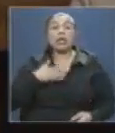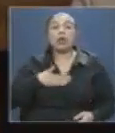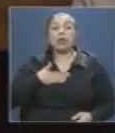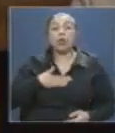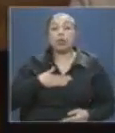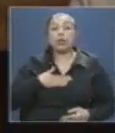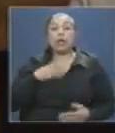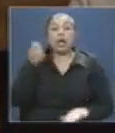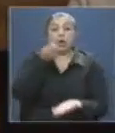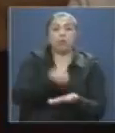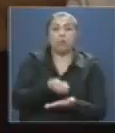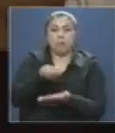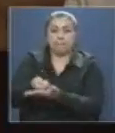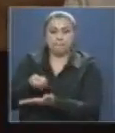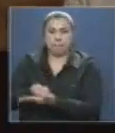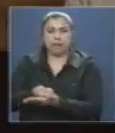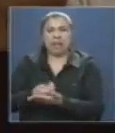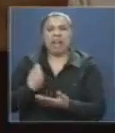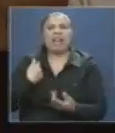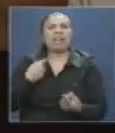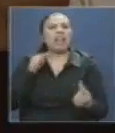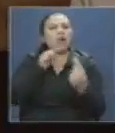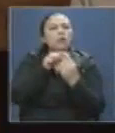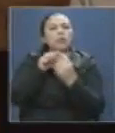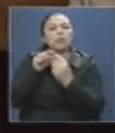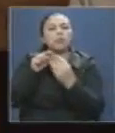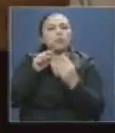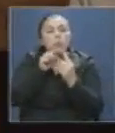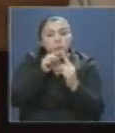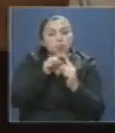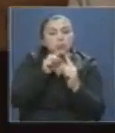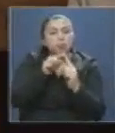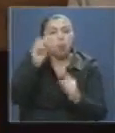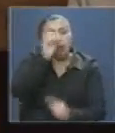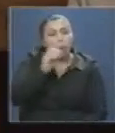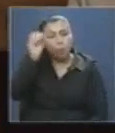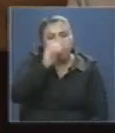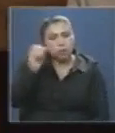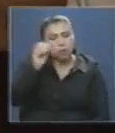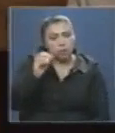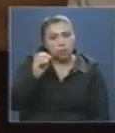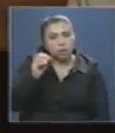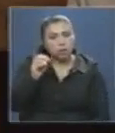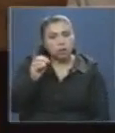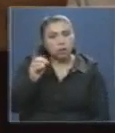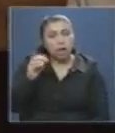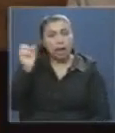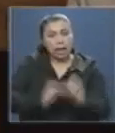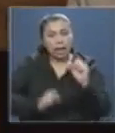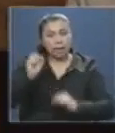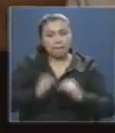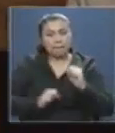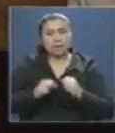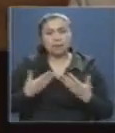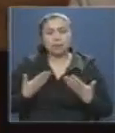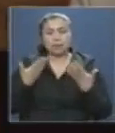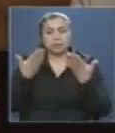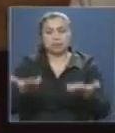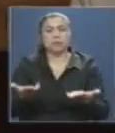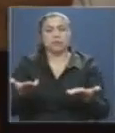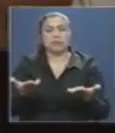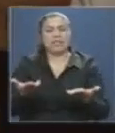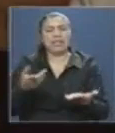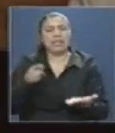preferencias de consumo, cuáles son nuestras preferencias políticas, nuestras opiniones empresas pueden ofrecer el servicio de, según